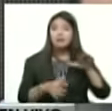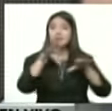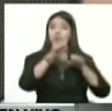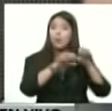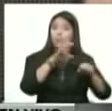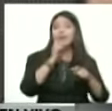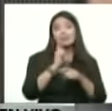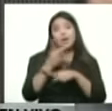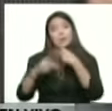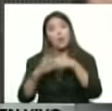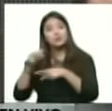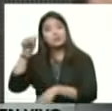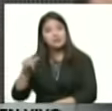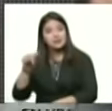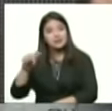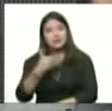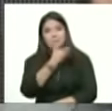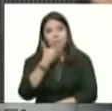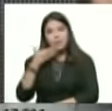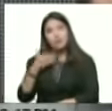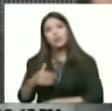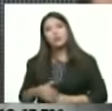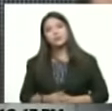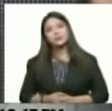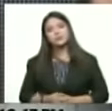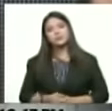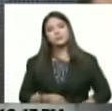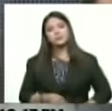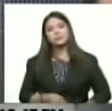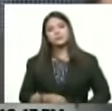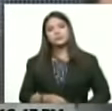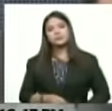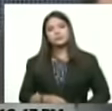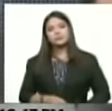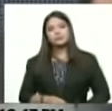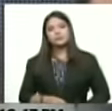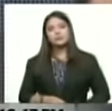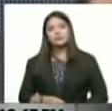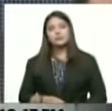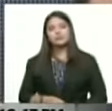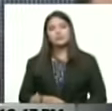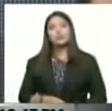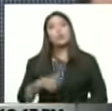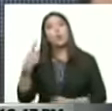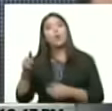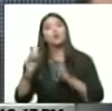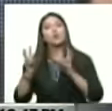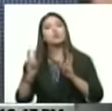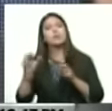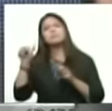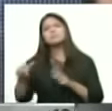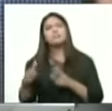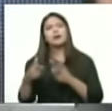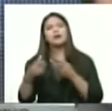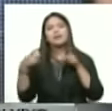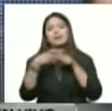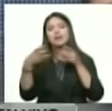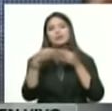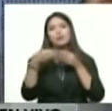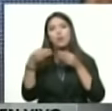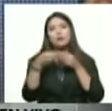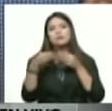producidos internamente, y está el tema de la tasa de cambio